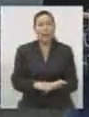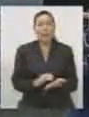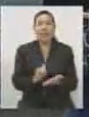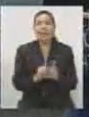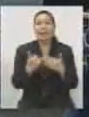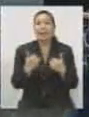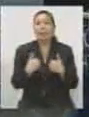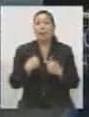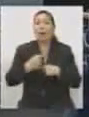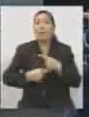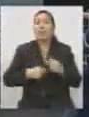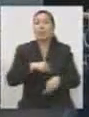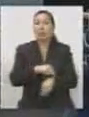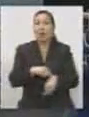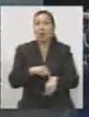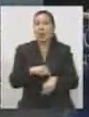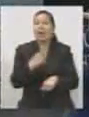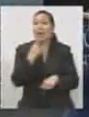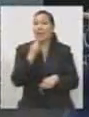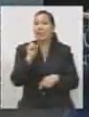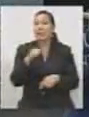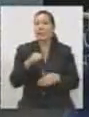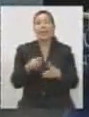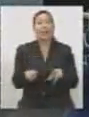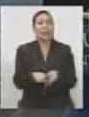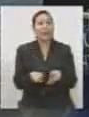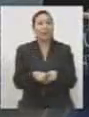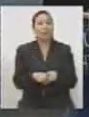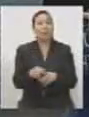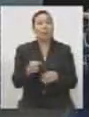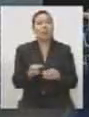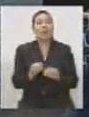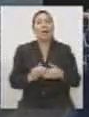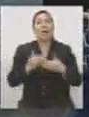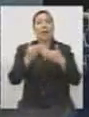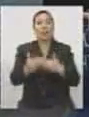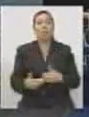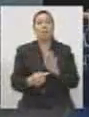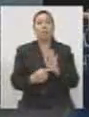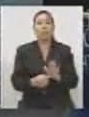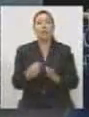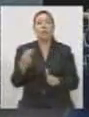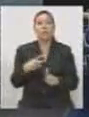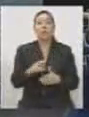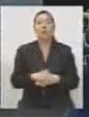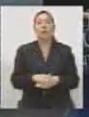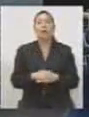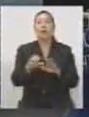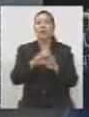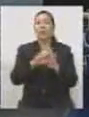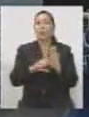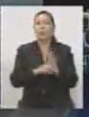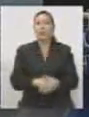que veremos en las próximas horas y días si es que también justifica ampliar o presentar una segunda acción